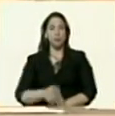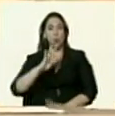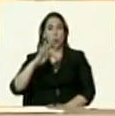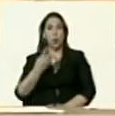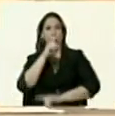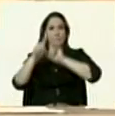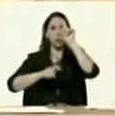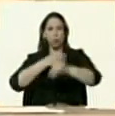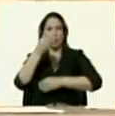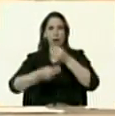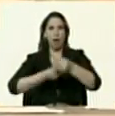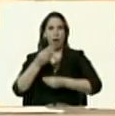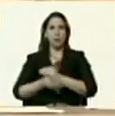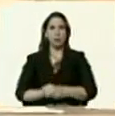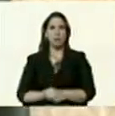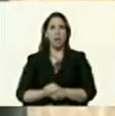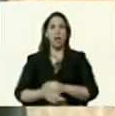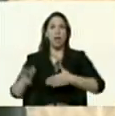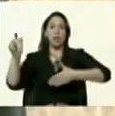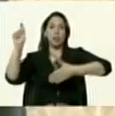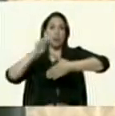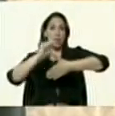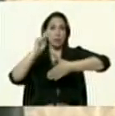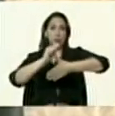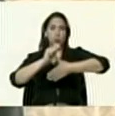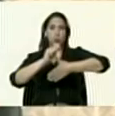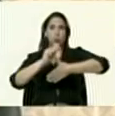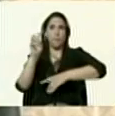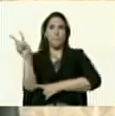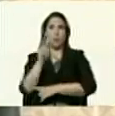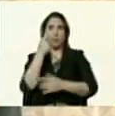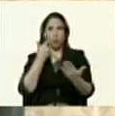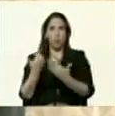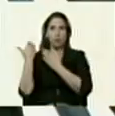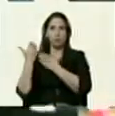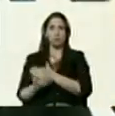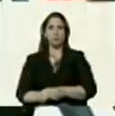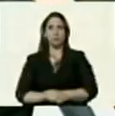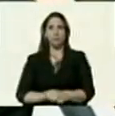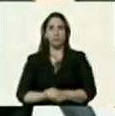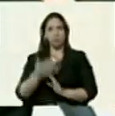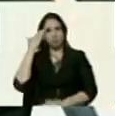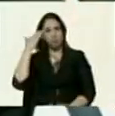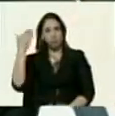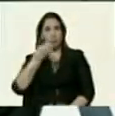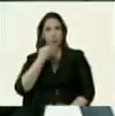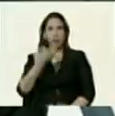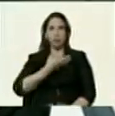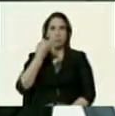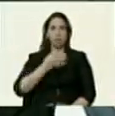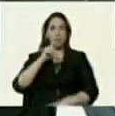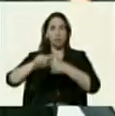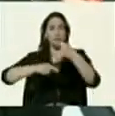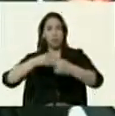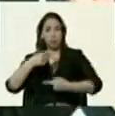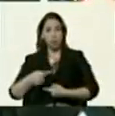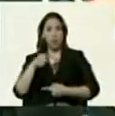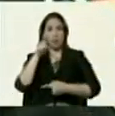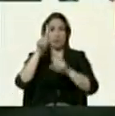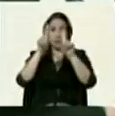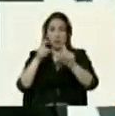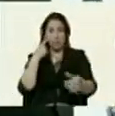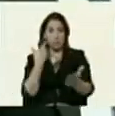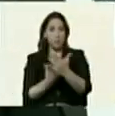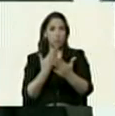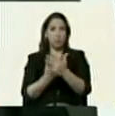pregunta la realiza por Telesur Venezuela, Madeleine García. Hola, ¿cómo está, presidente? Después de estas evidencias, hola,